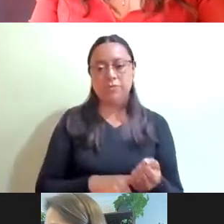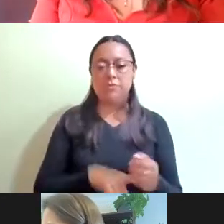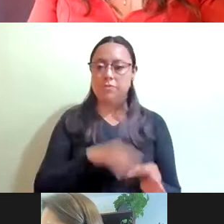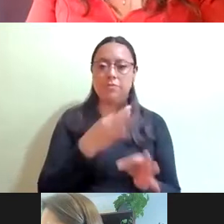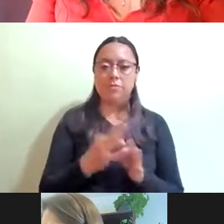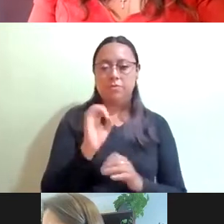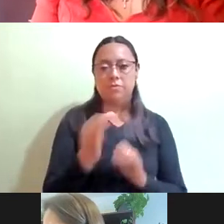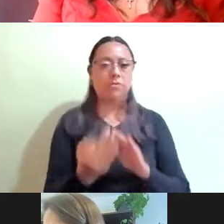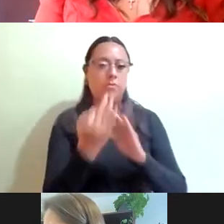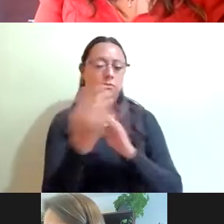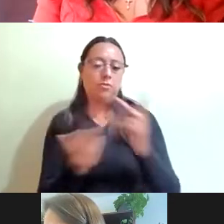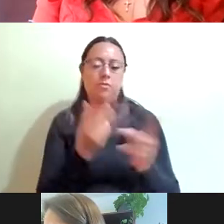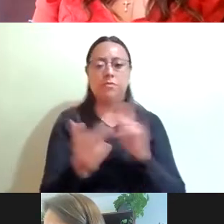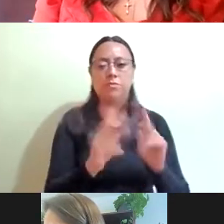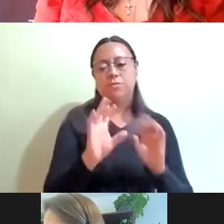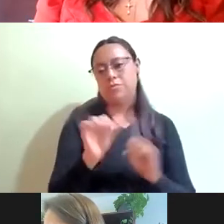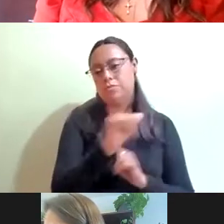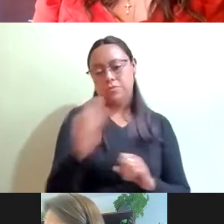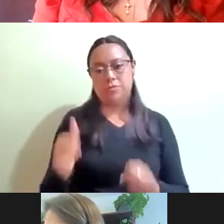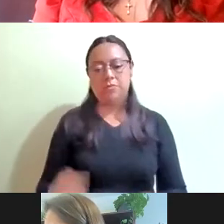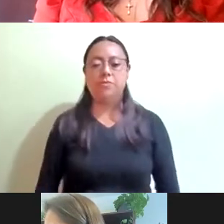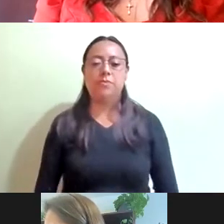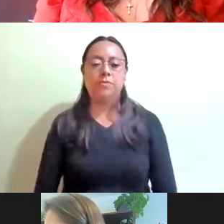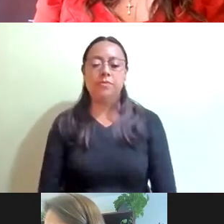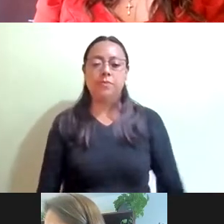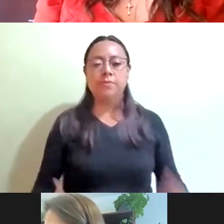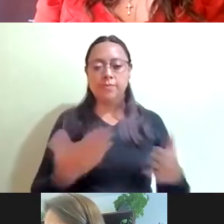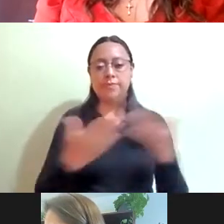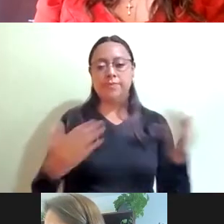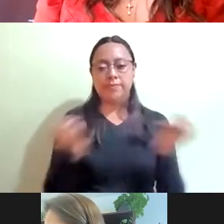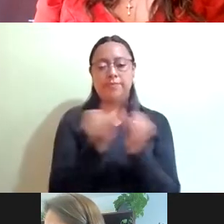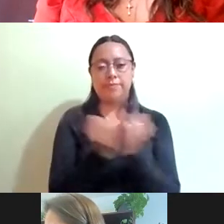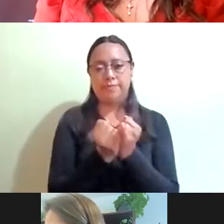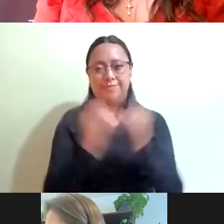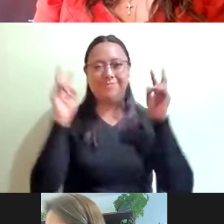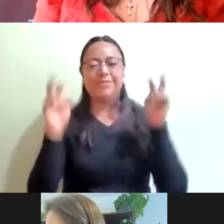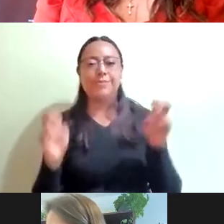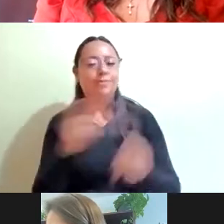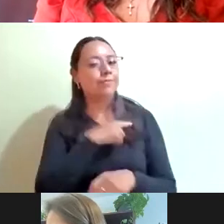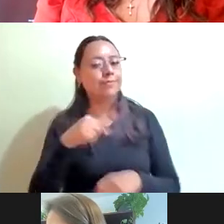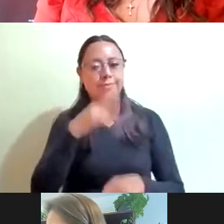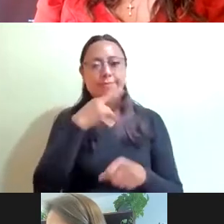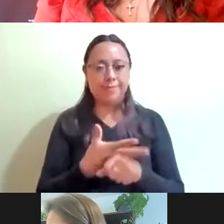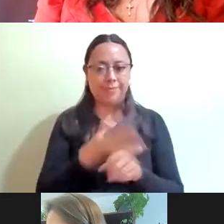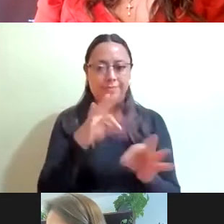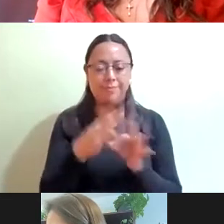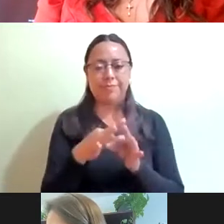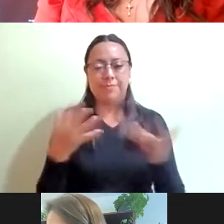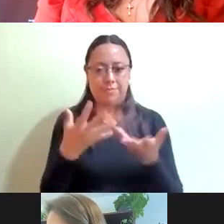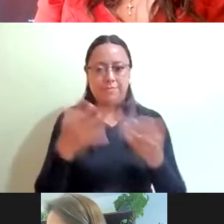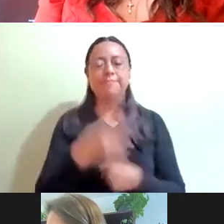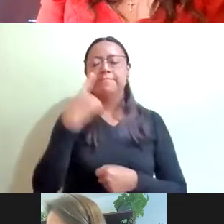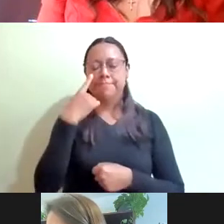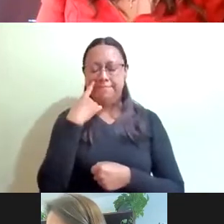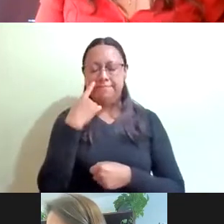para la otra. Y también en cuanto al tema de responsabilidad, miren, nos quedan menos de un